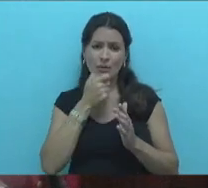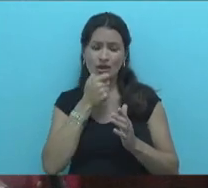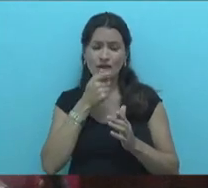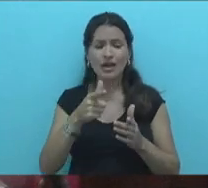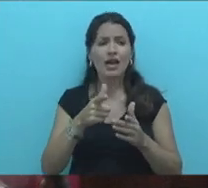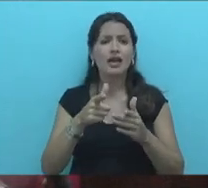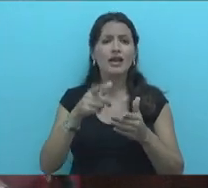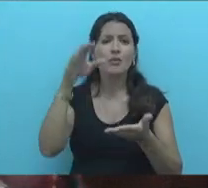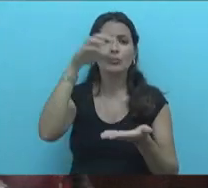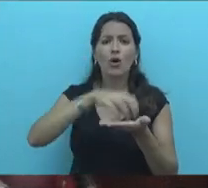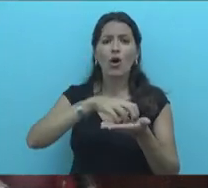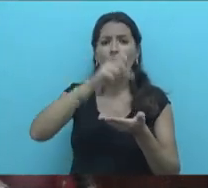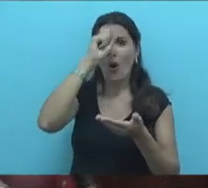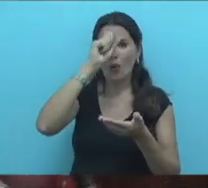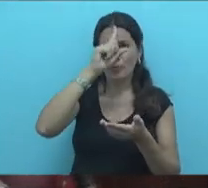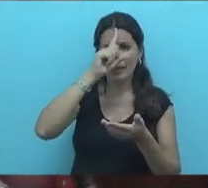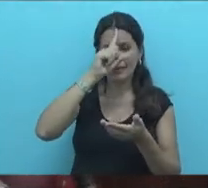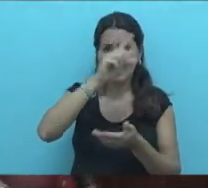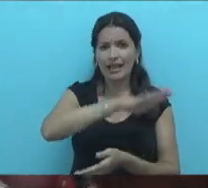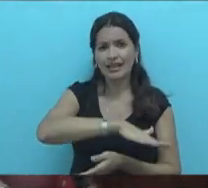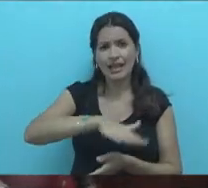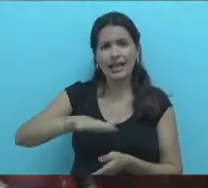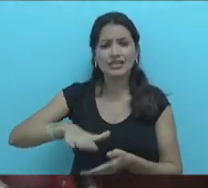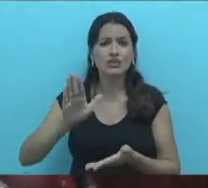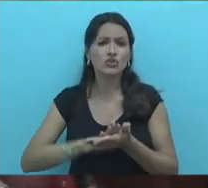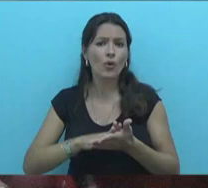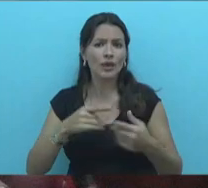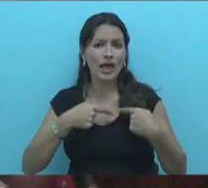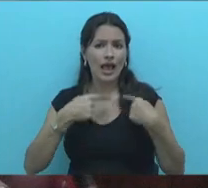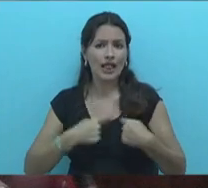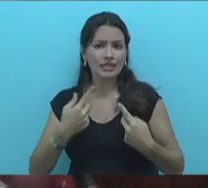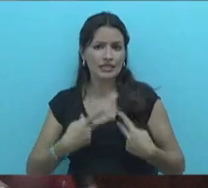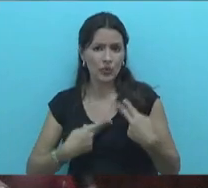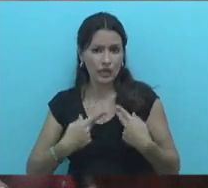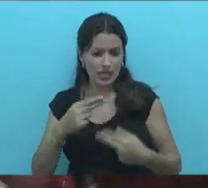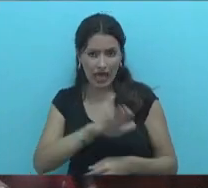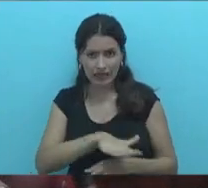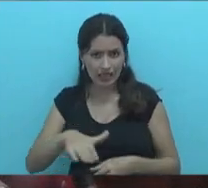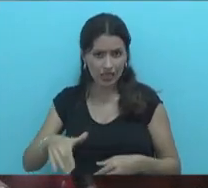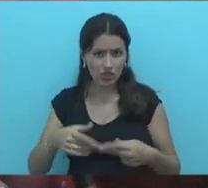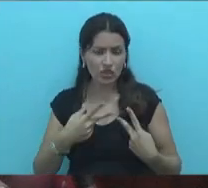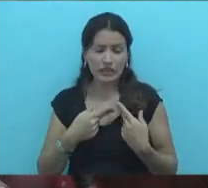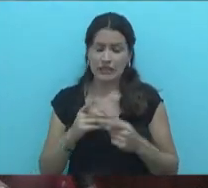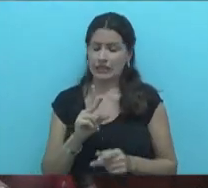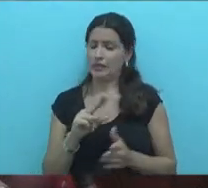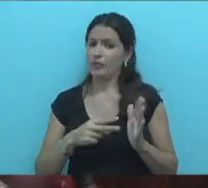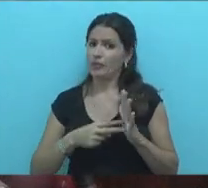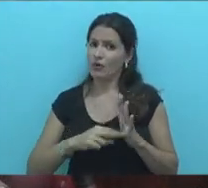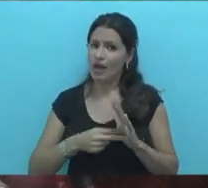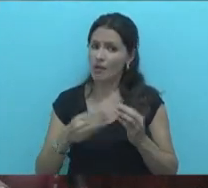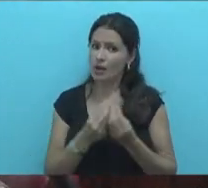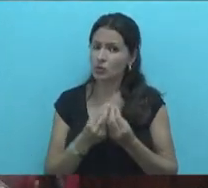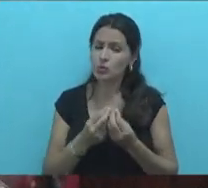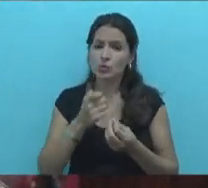respecto a las cirugías cardiovasculares de los niños. La Fundación